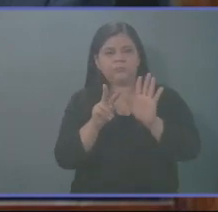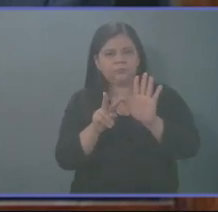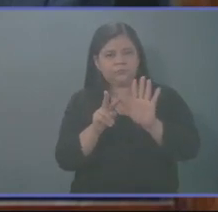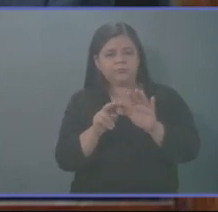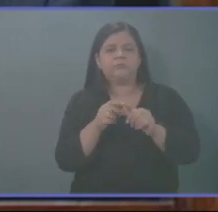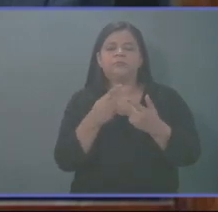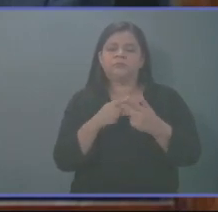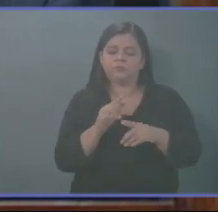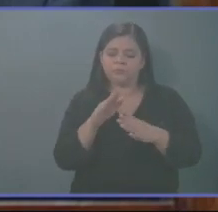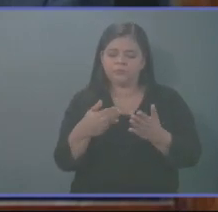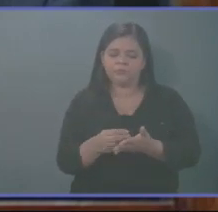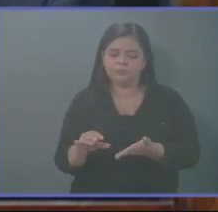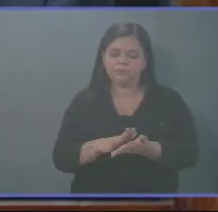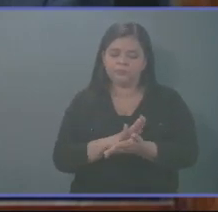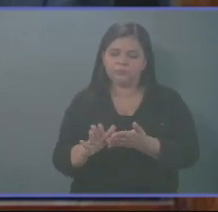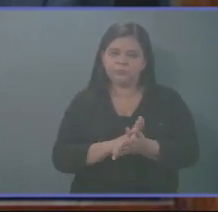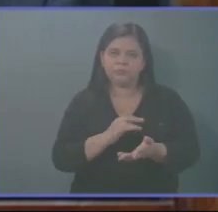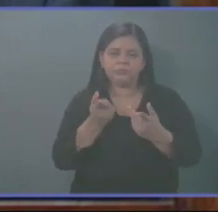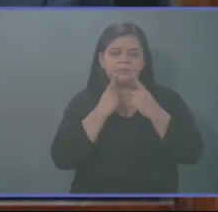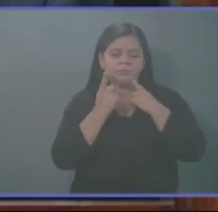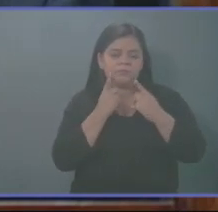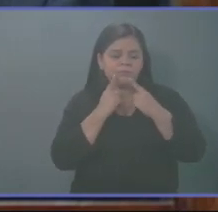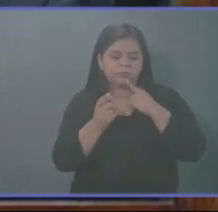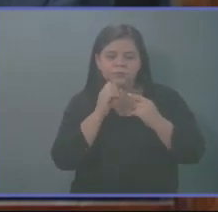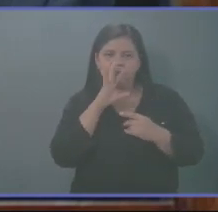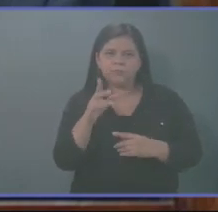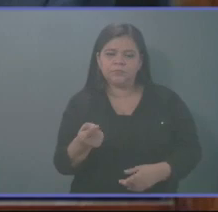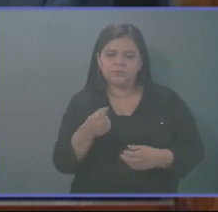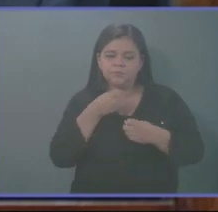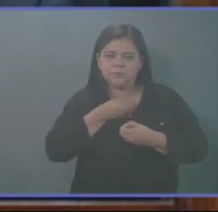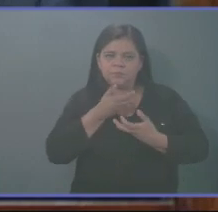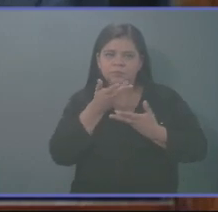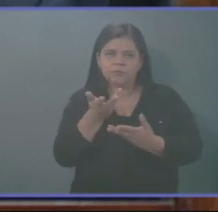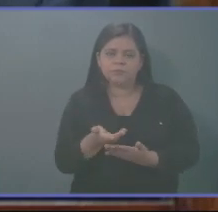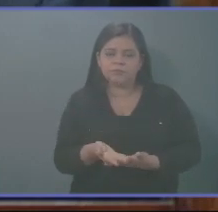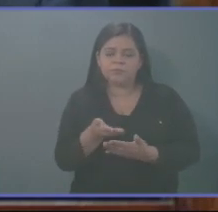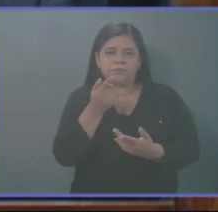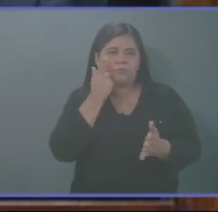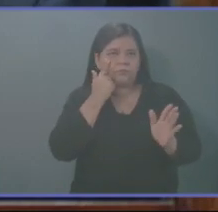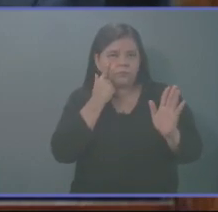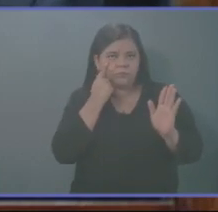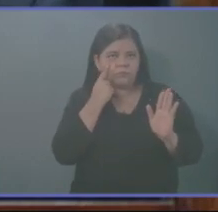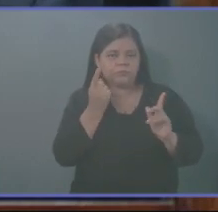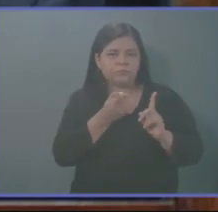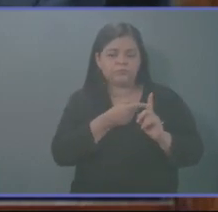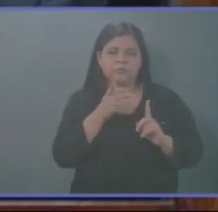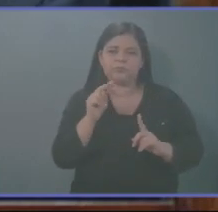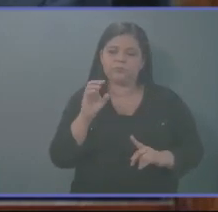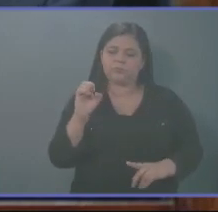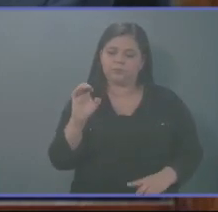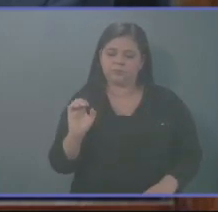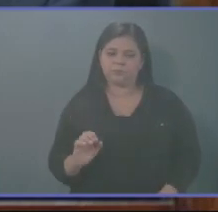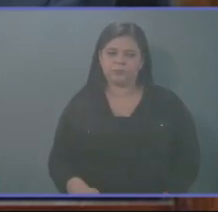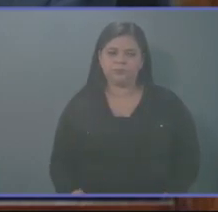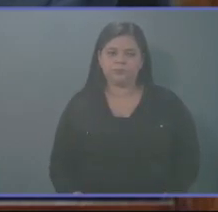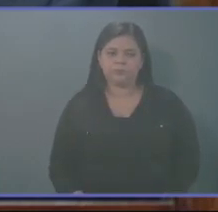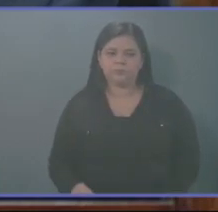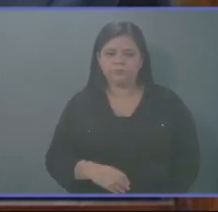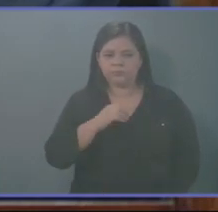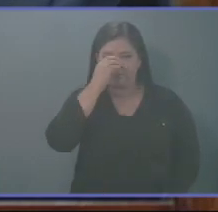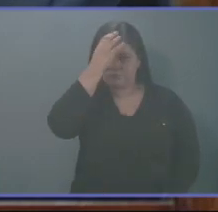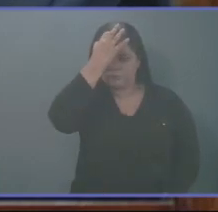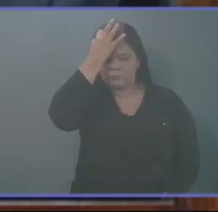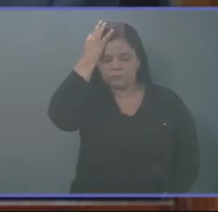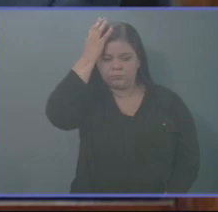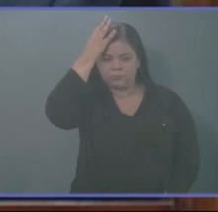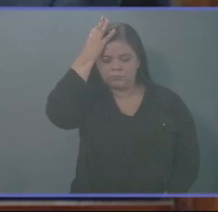copia simple del acta de entrevista en la que consta la confesión extrajudicial del testigo criteriado clave Noé.